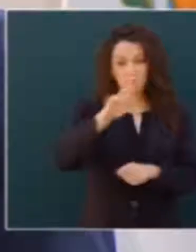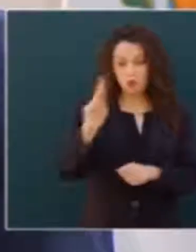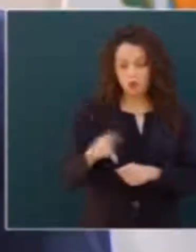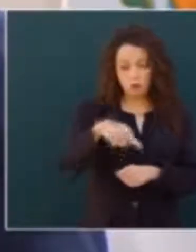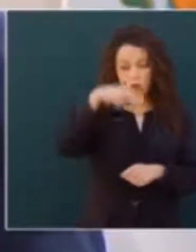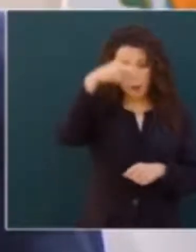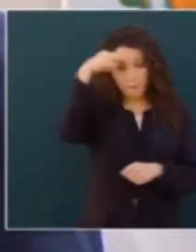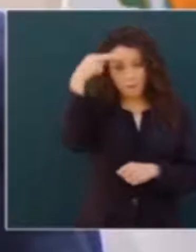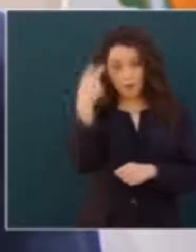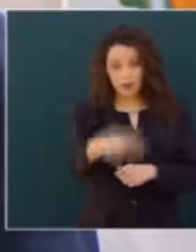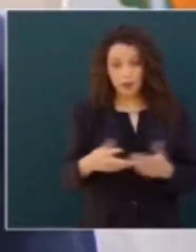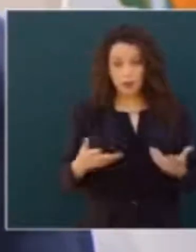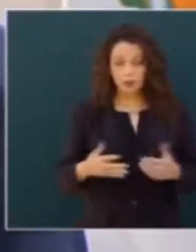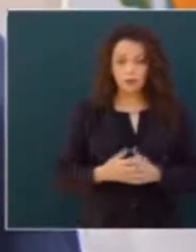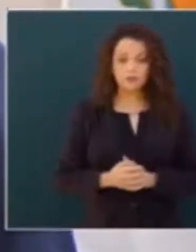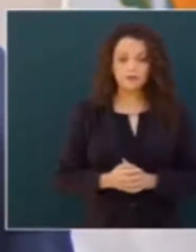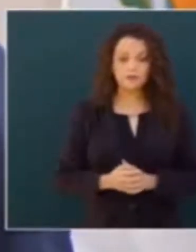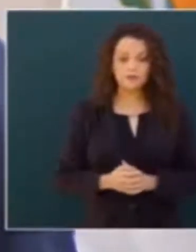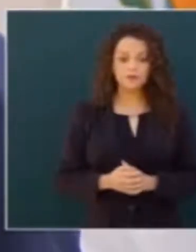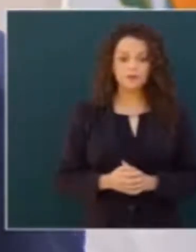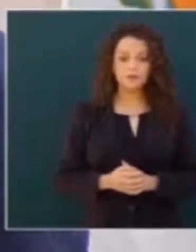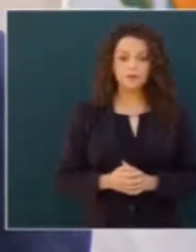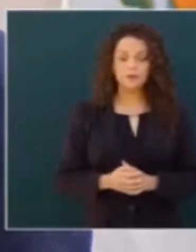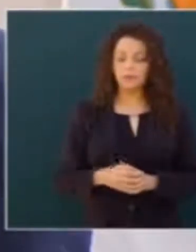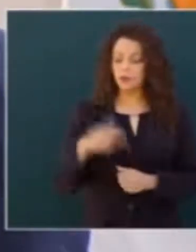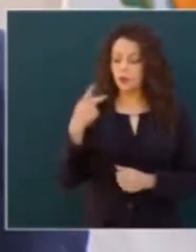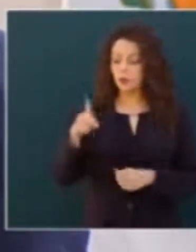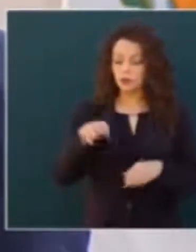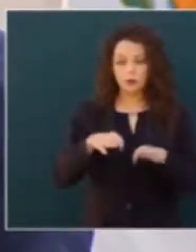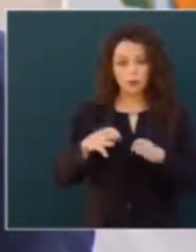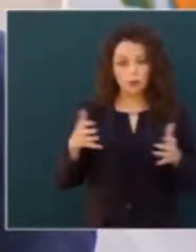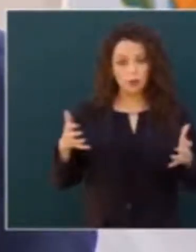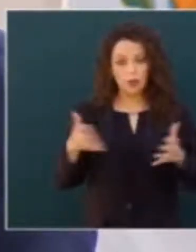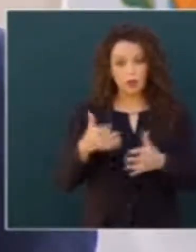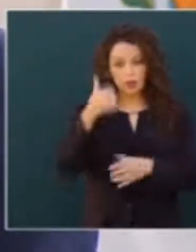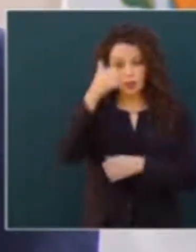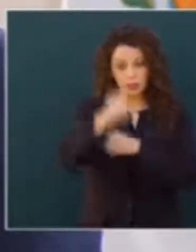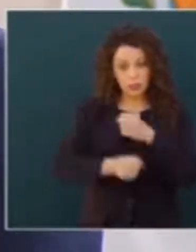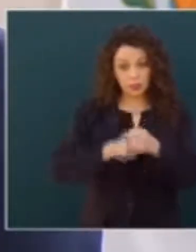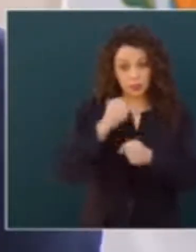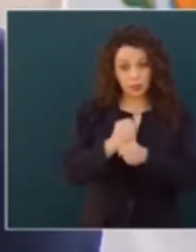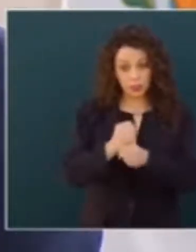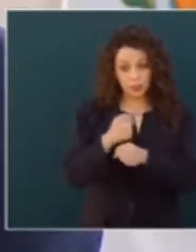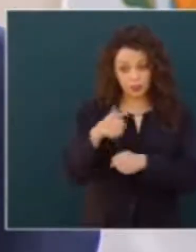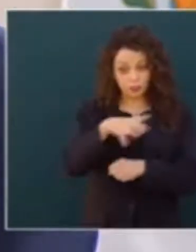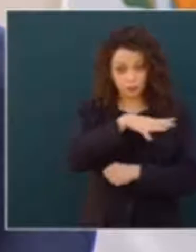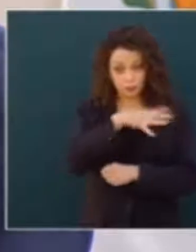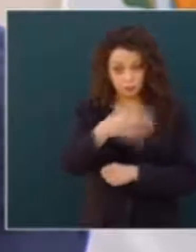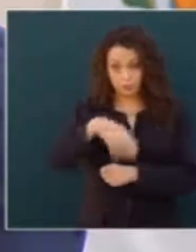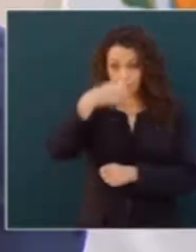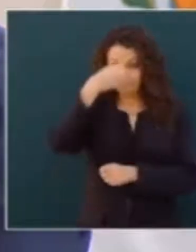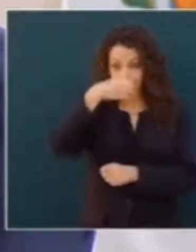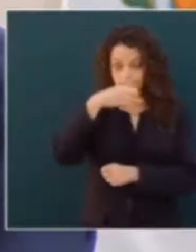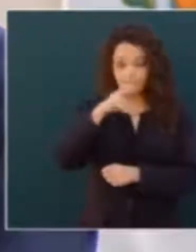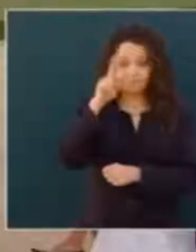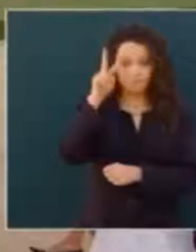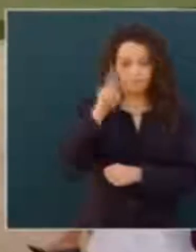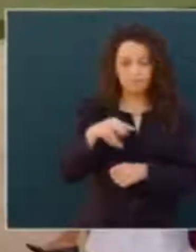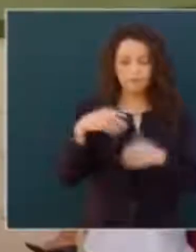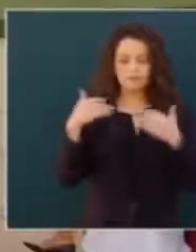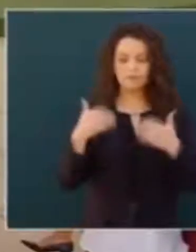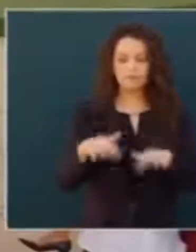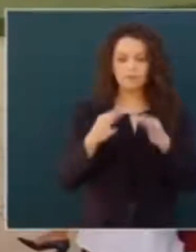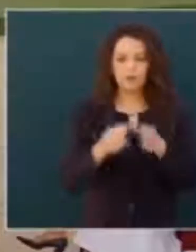La obra de gobierno realizada por el general Cárdenas en 6 años dejó una herencia tan sólida y